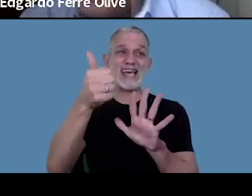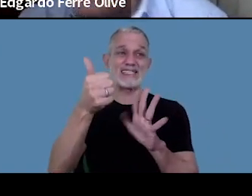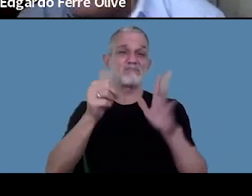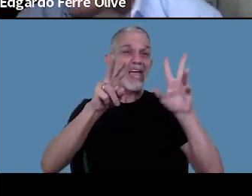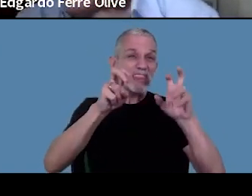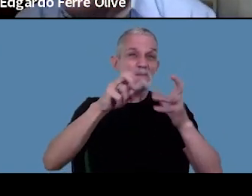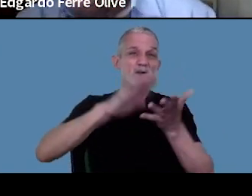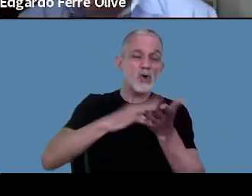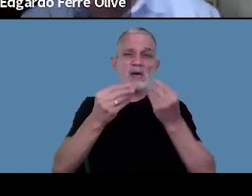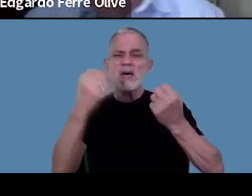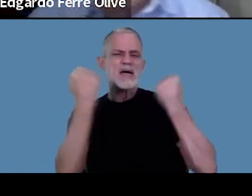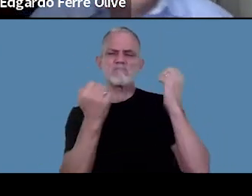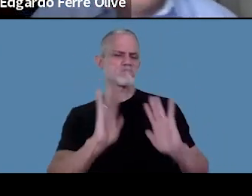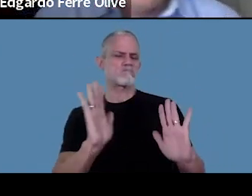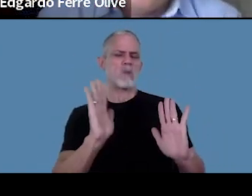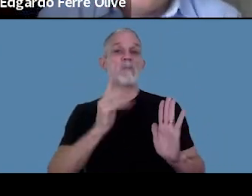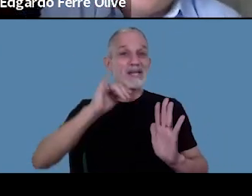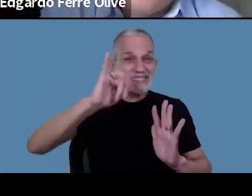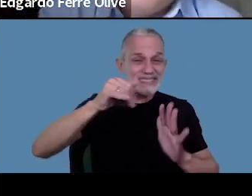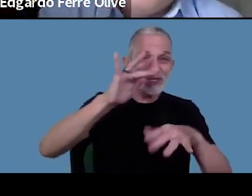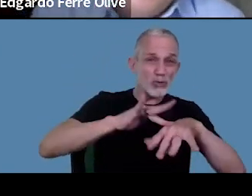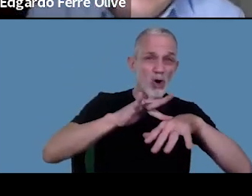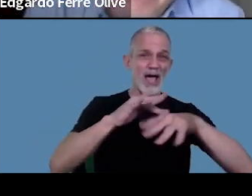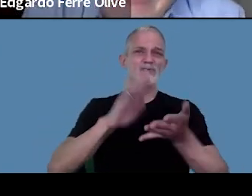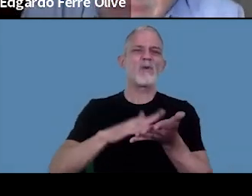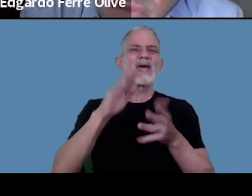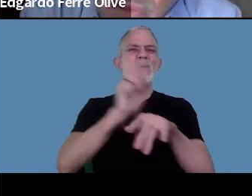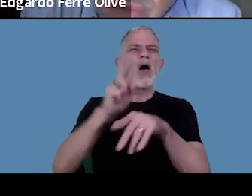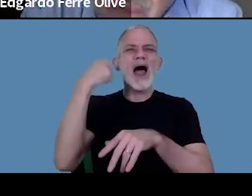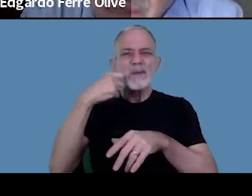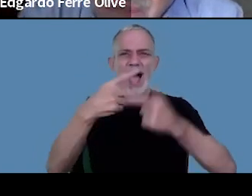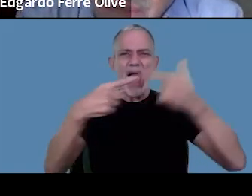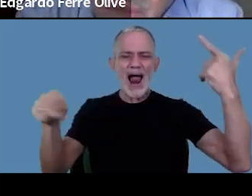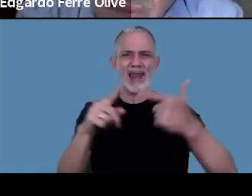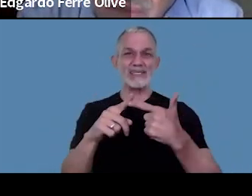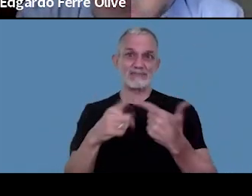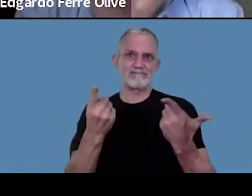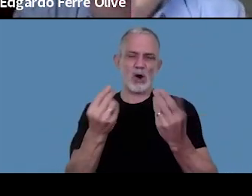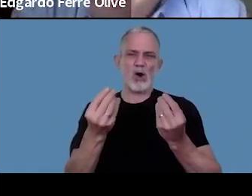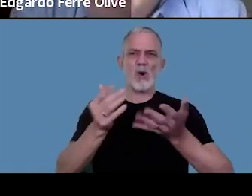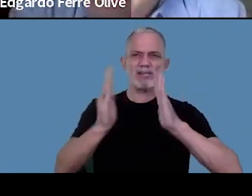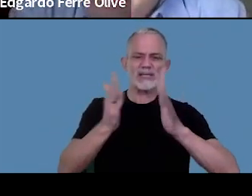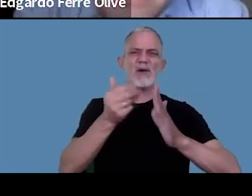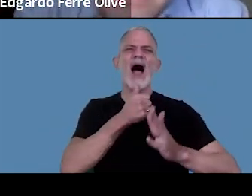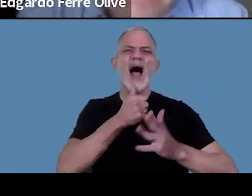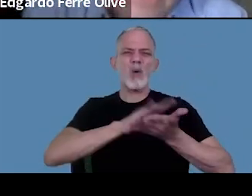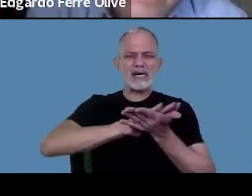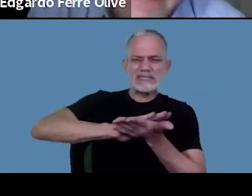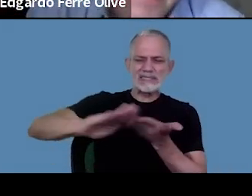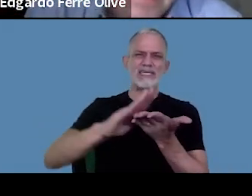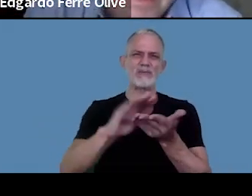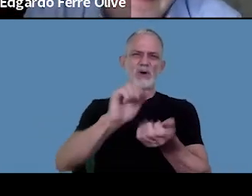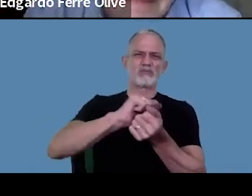instrumentos económicos, pero sí toca el tema de la fauna, el tema del desarrollo, el tema de tratamiento de residuos, pero no se mete en temas de